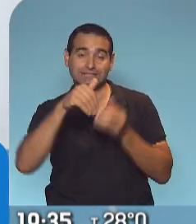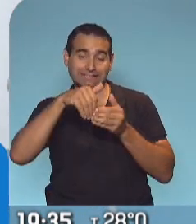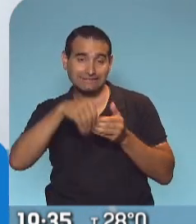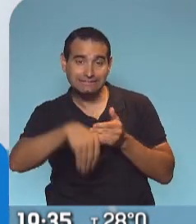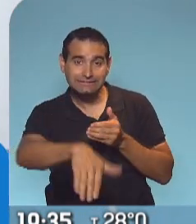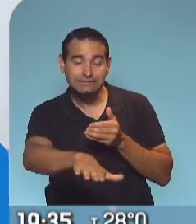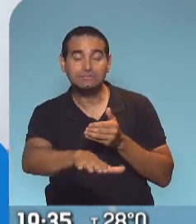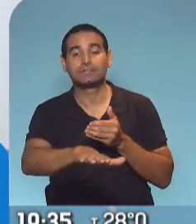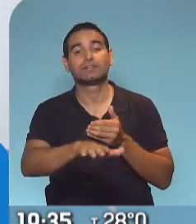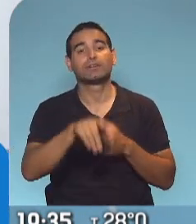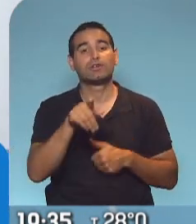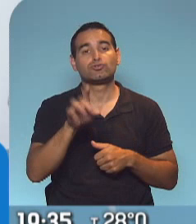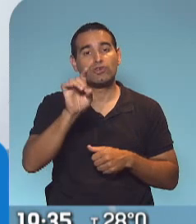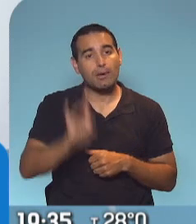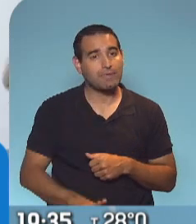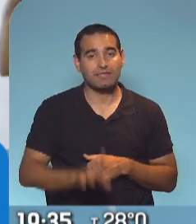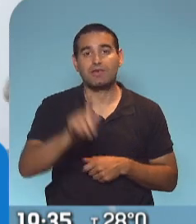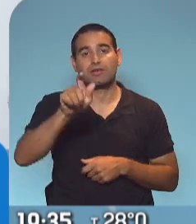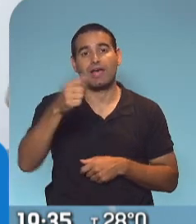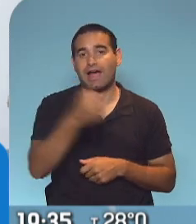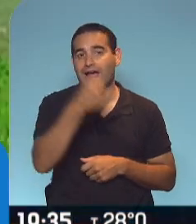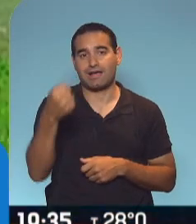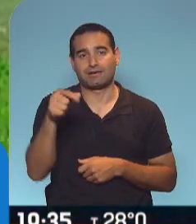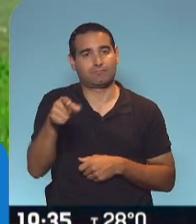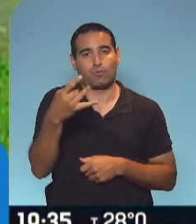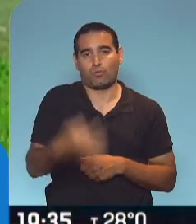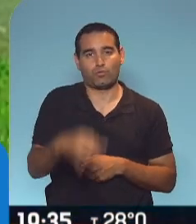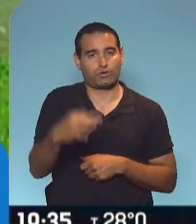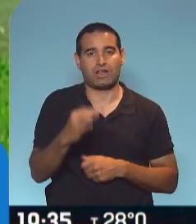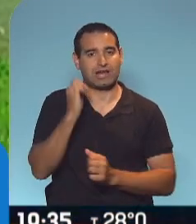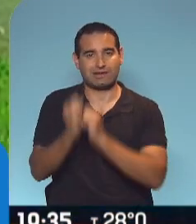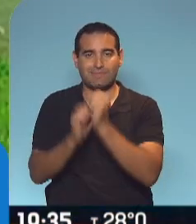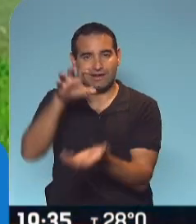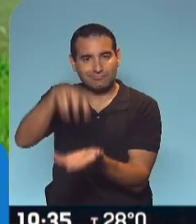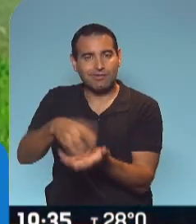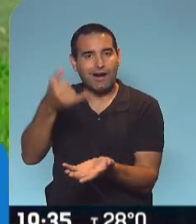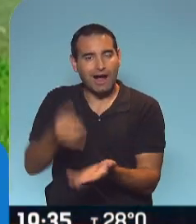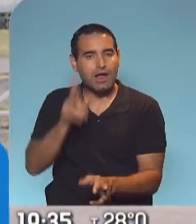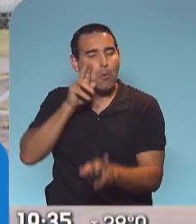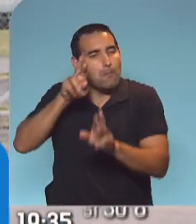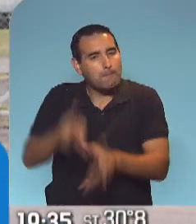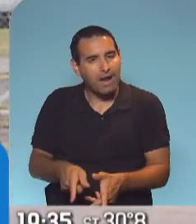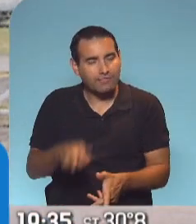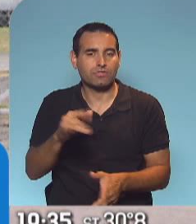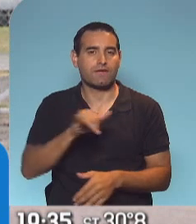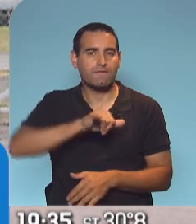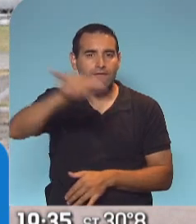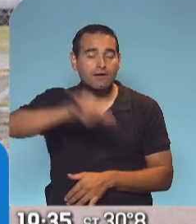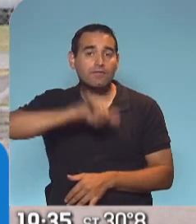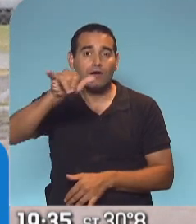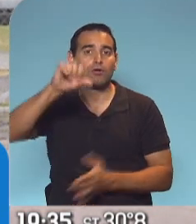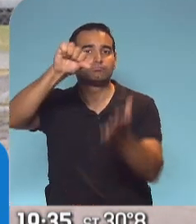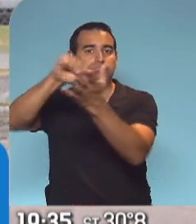esa exclusividad la va a tener Aerolíneas Argentinas, con quien estamos estableciendo un plan de acción de vuelos a los